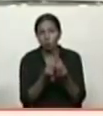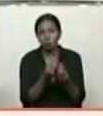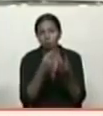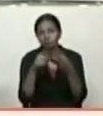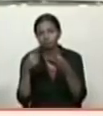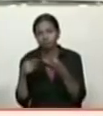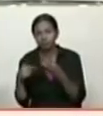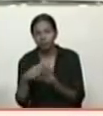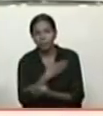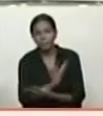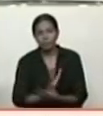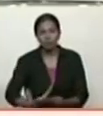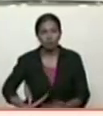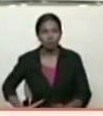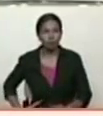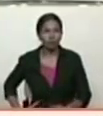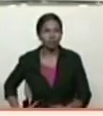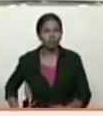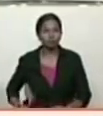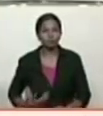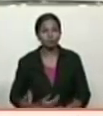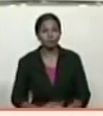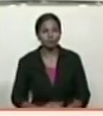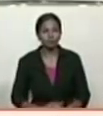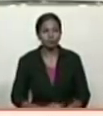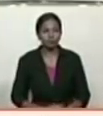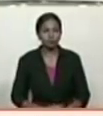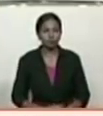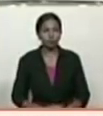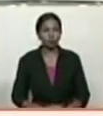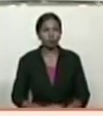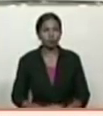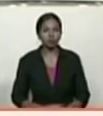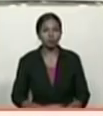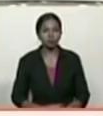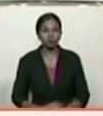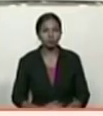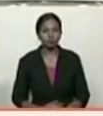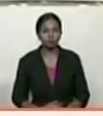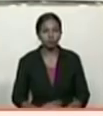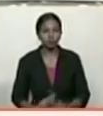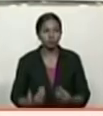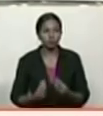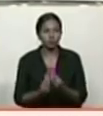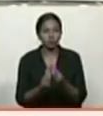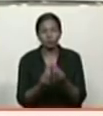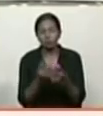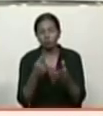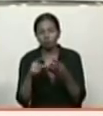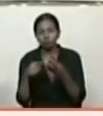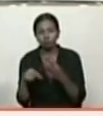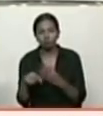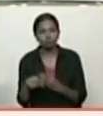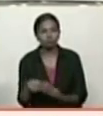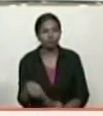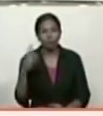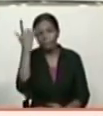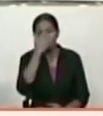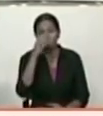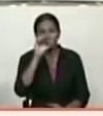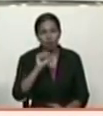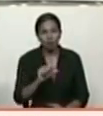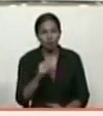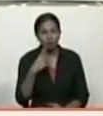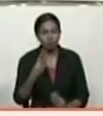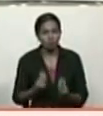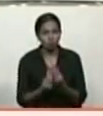de Uganda, con quien tuvimos la oportunidad de conversar sobre la economía, sobre la producción, sobre la agricultura. Recuerden ustedes